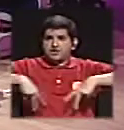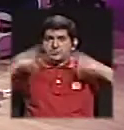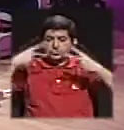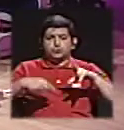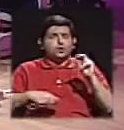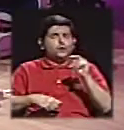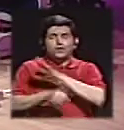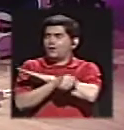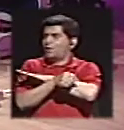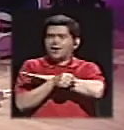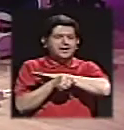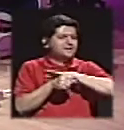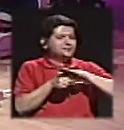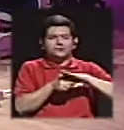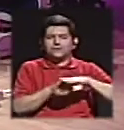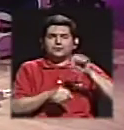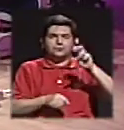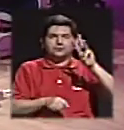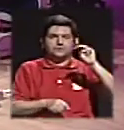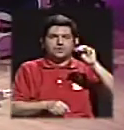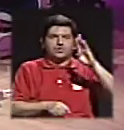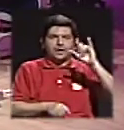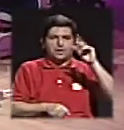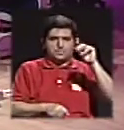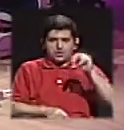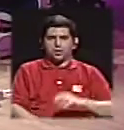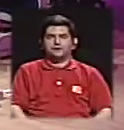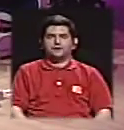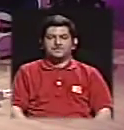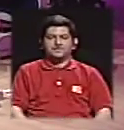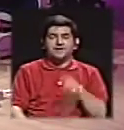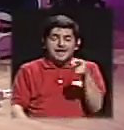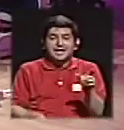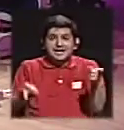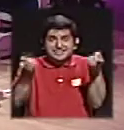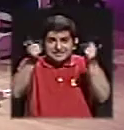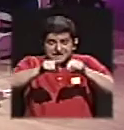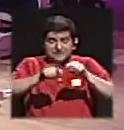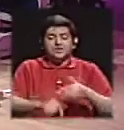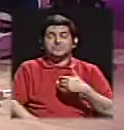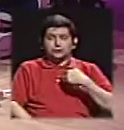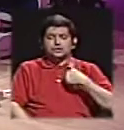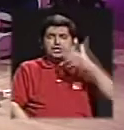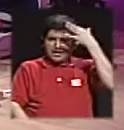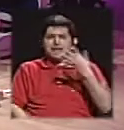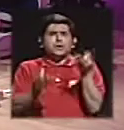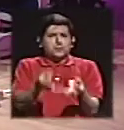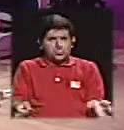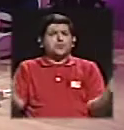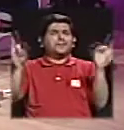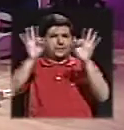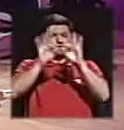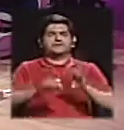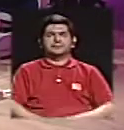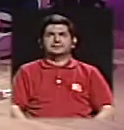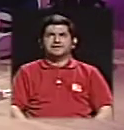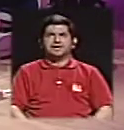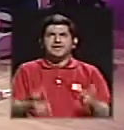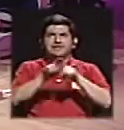es absoluto del embrión. Y ahí vamos a ver una cuestión que me parece importante, que